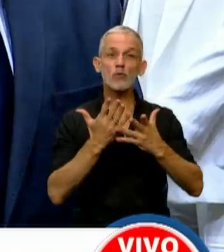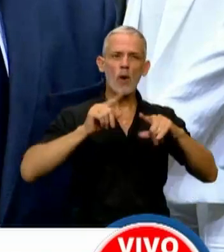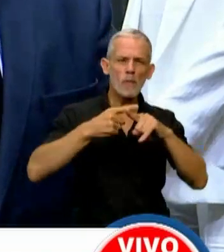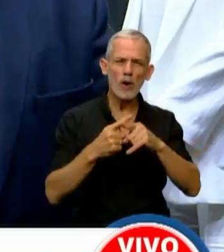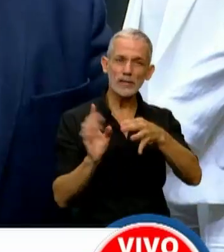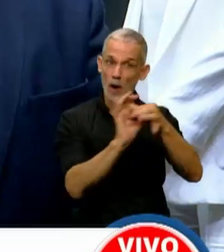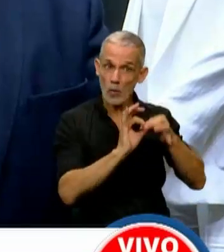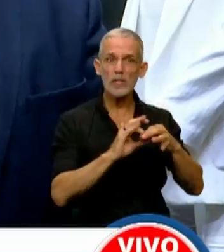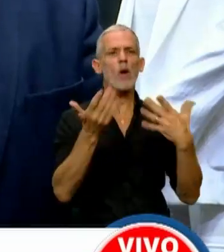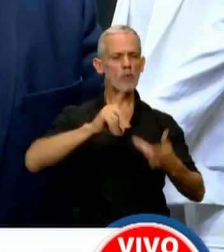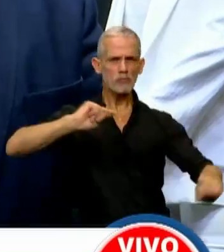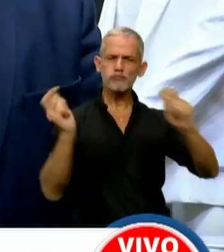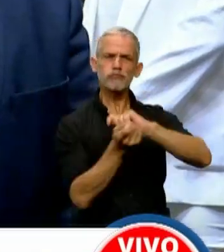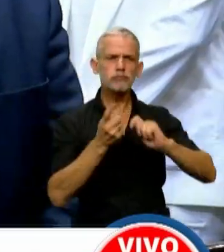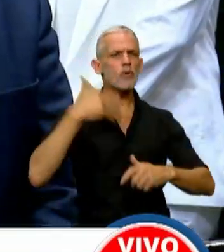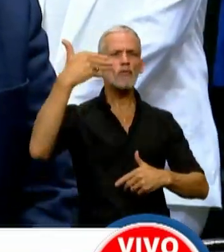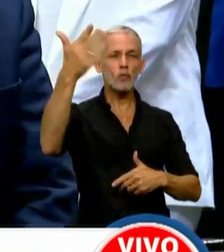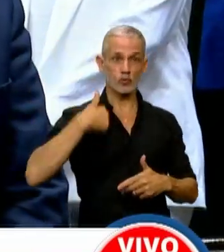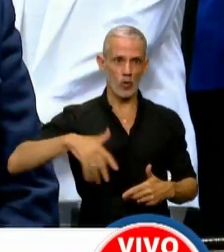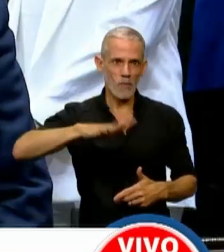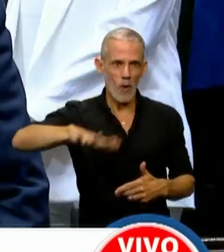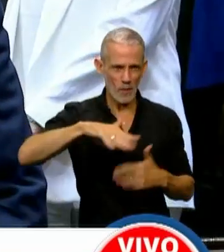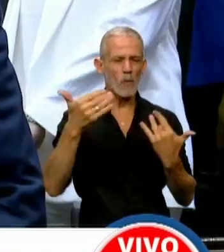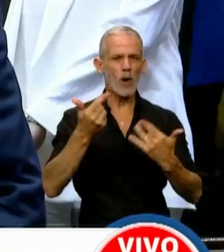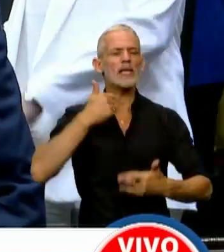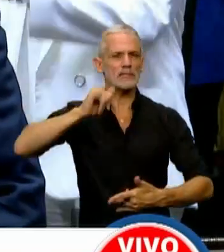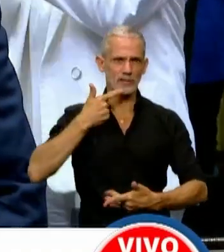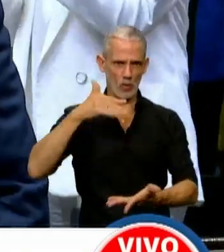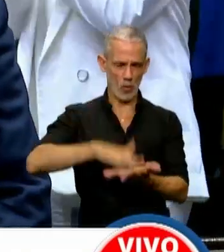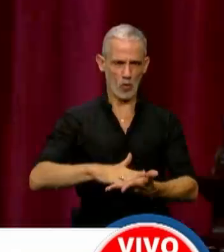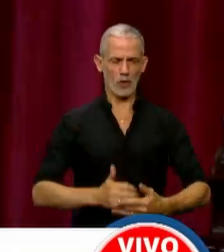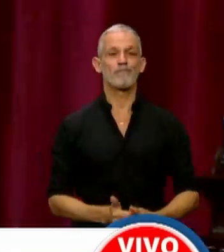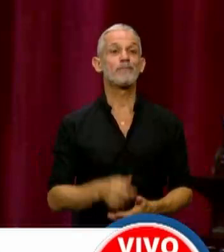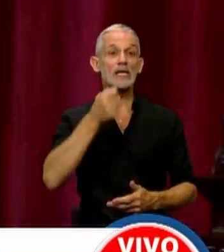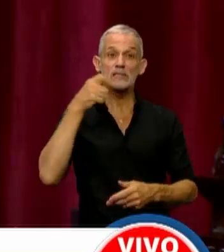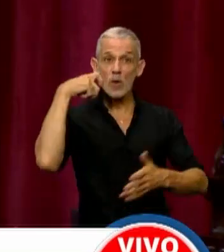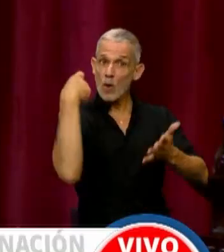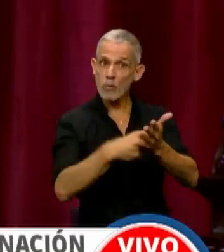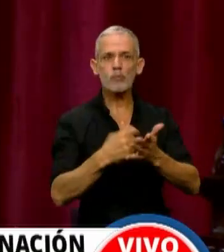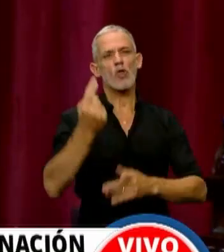unida podemos transformar los destinos de nuestros pueblos. Sí, juro. Si así no lo